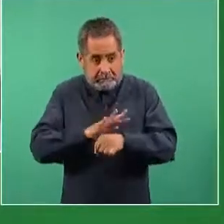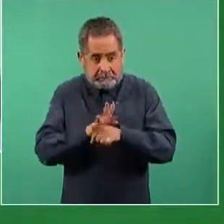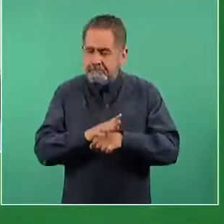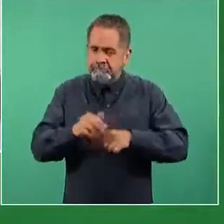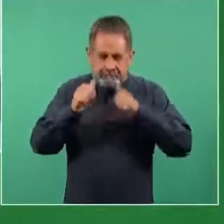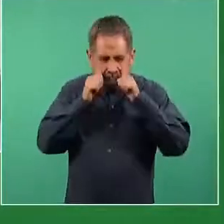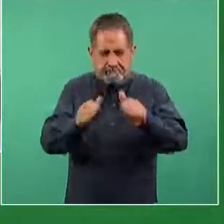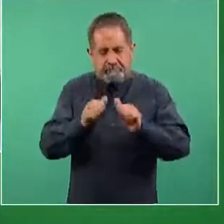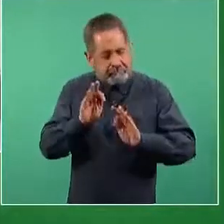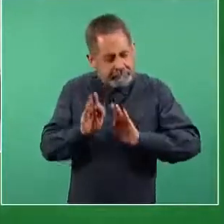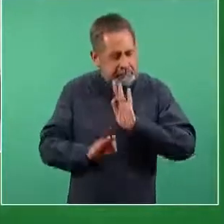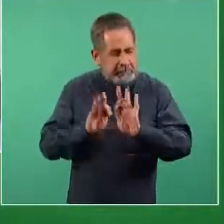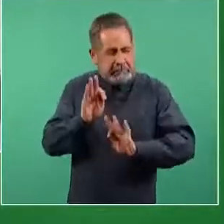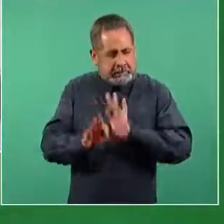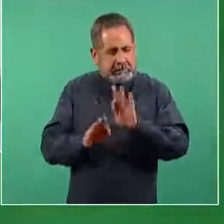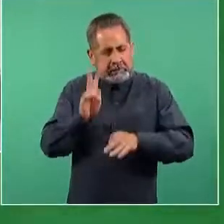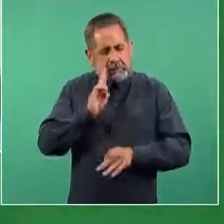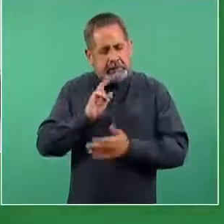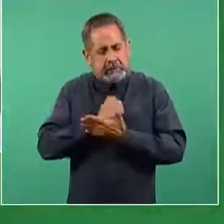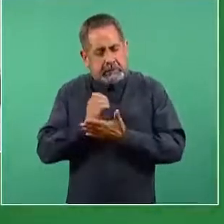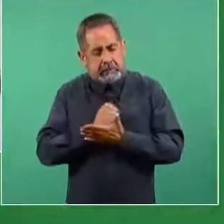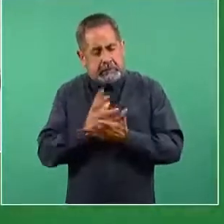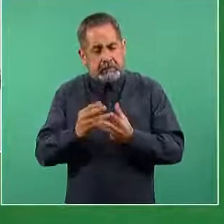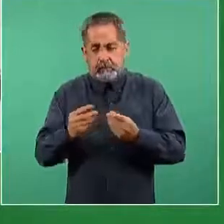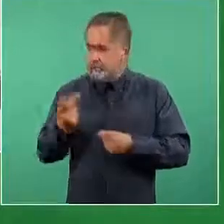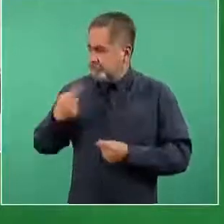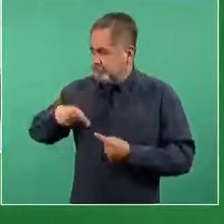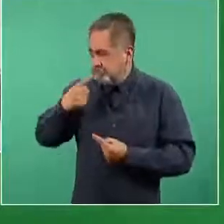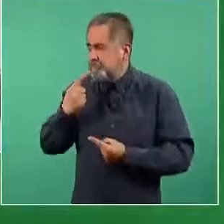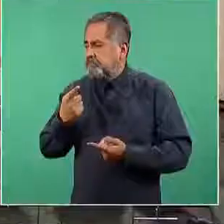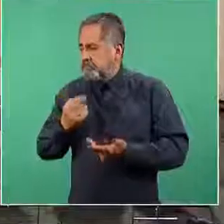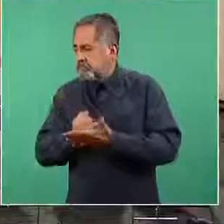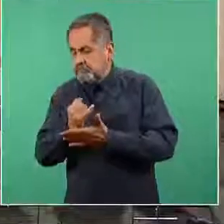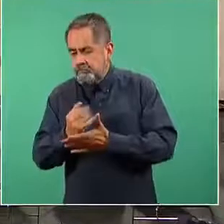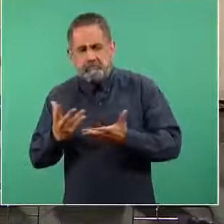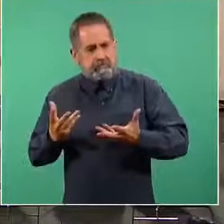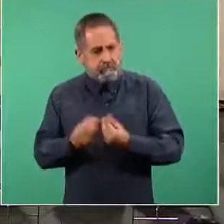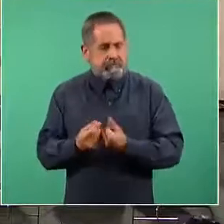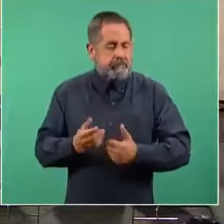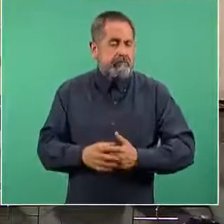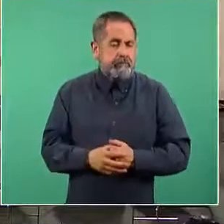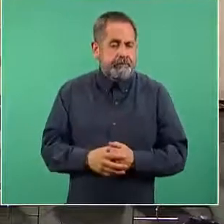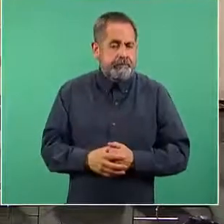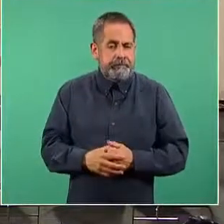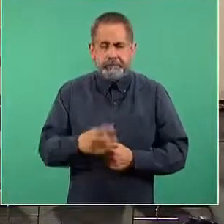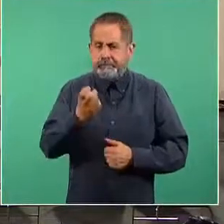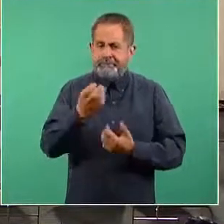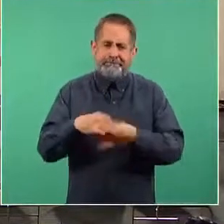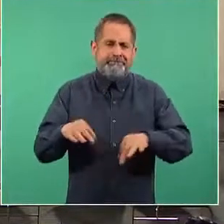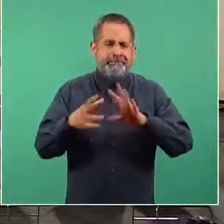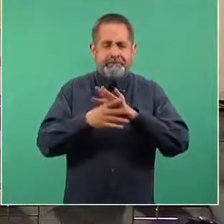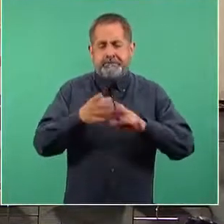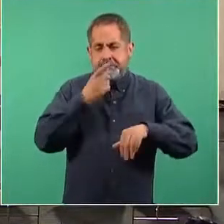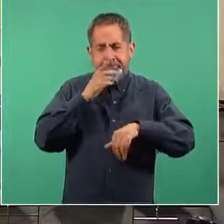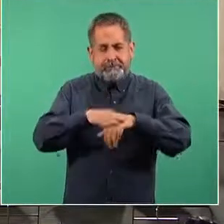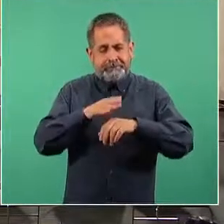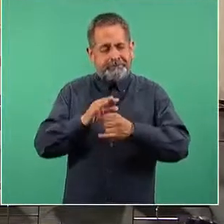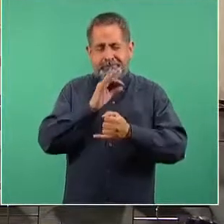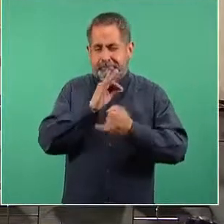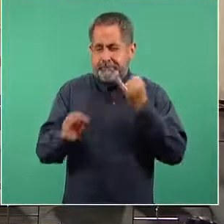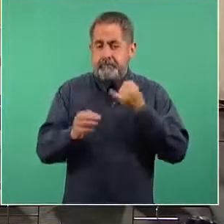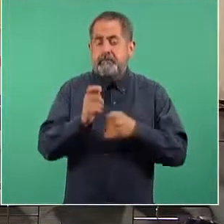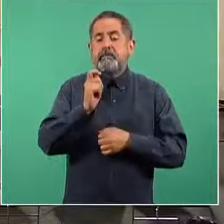vigilando su evolución y tomando decisiones junto con las personas. Es importante señalar que esta última